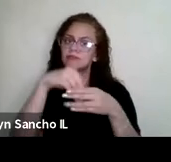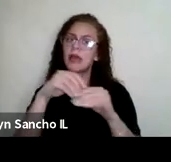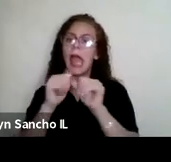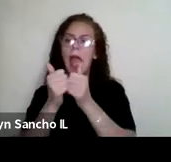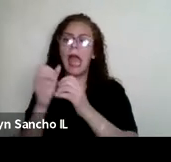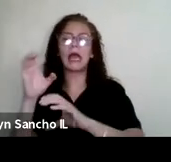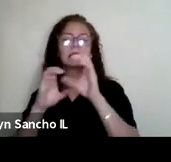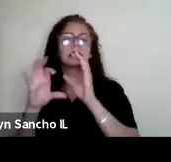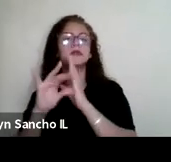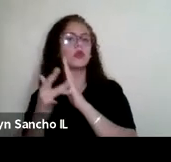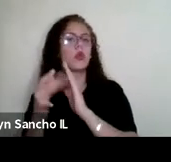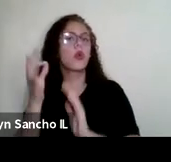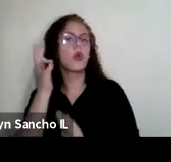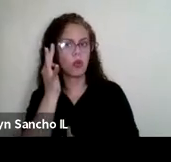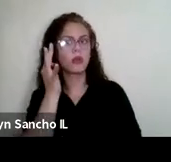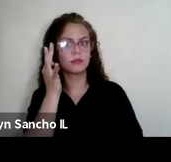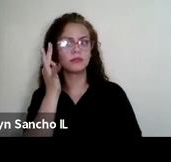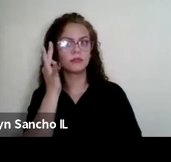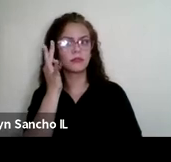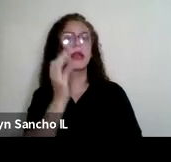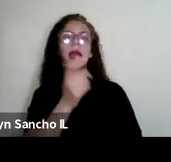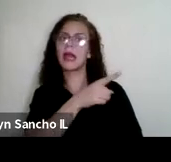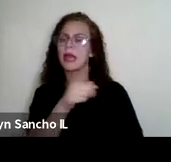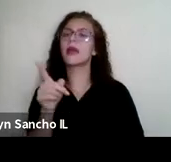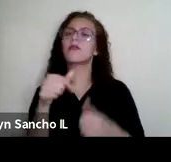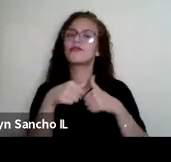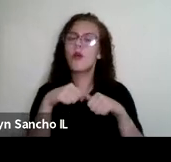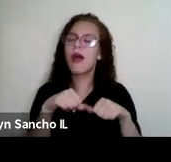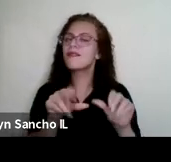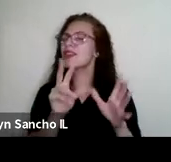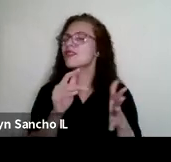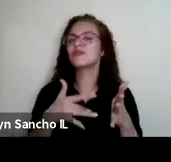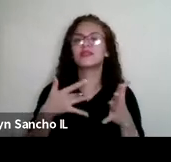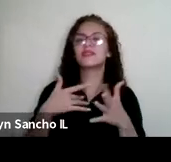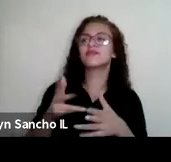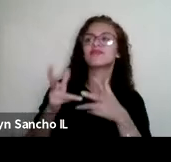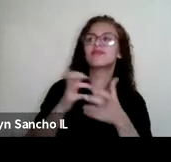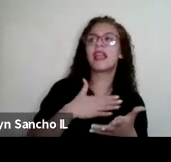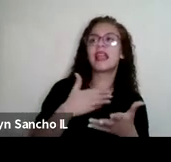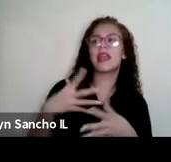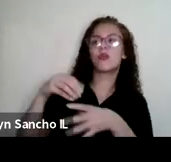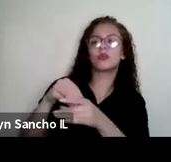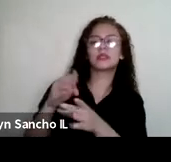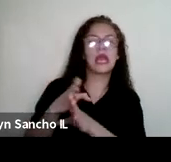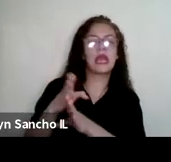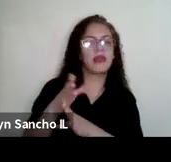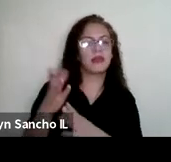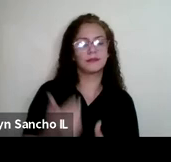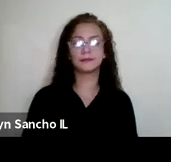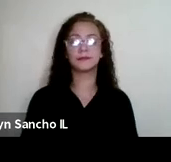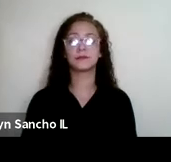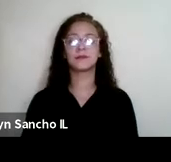y tecnología, ellas todavía no se sienten atraídas por estas carreras.